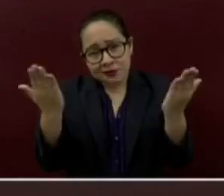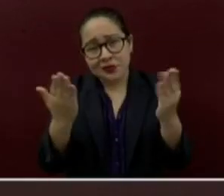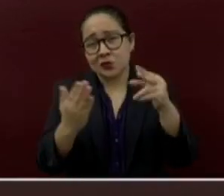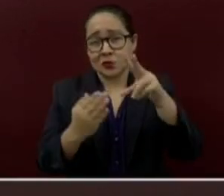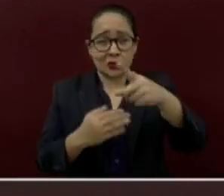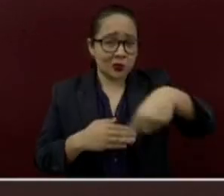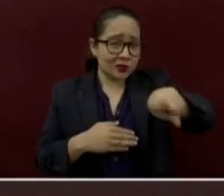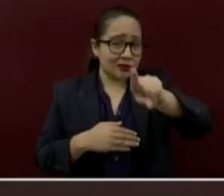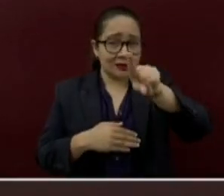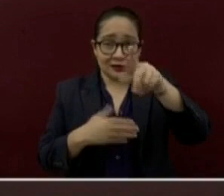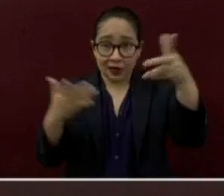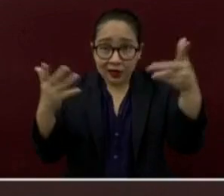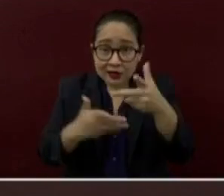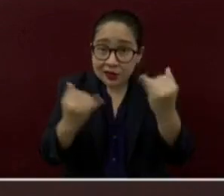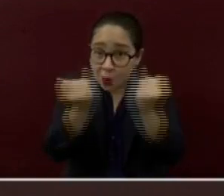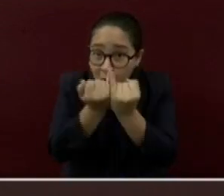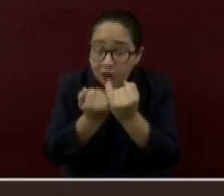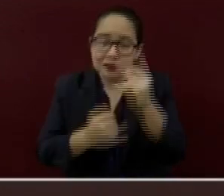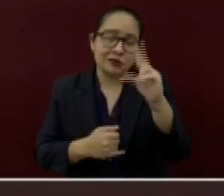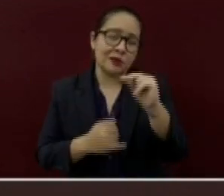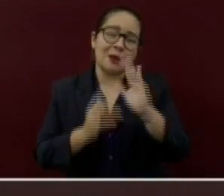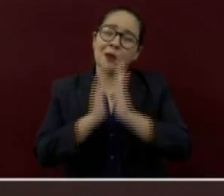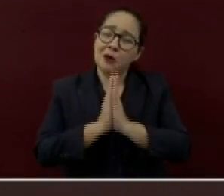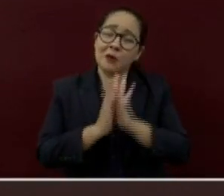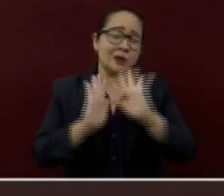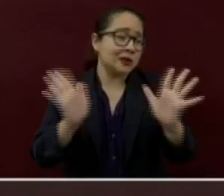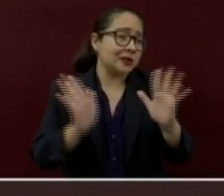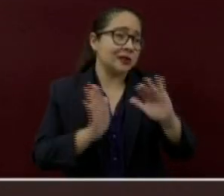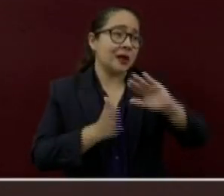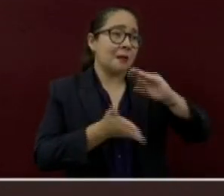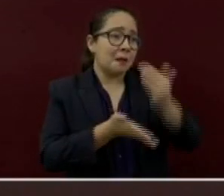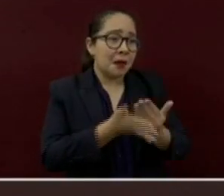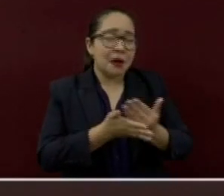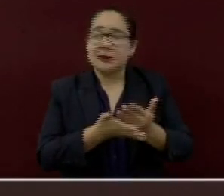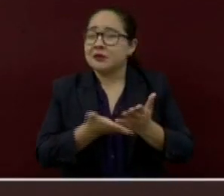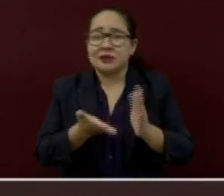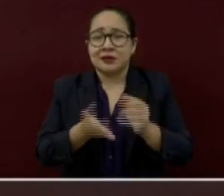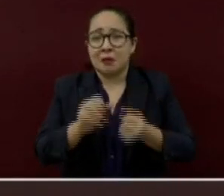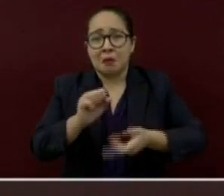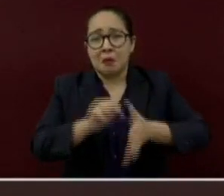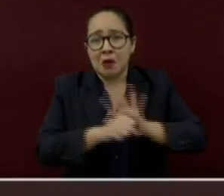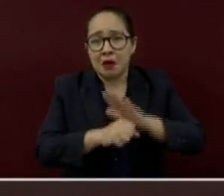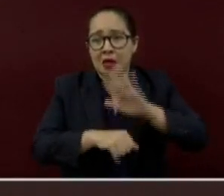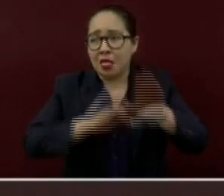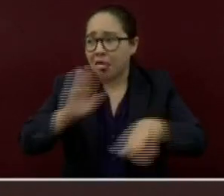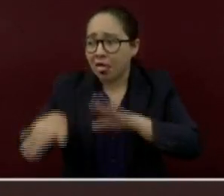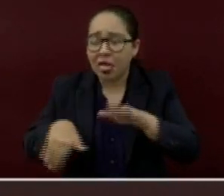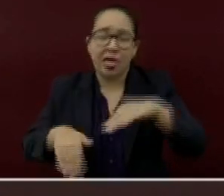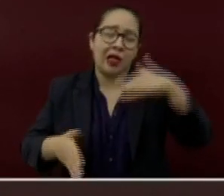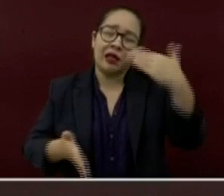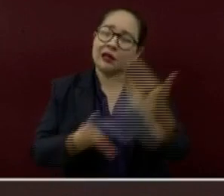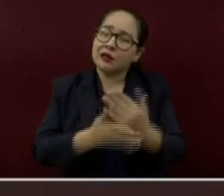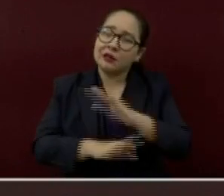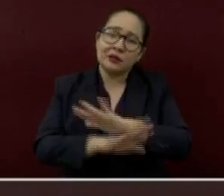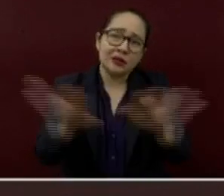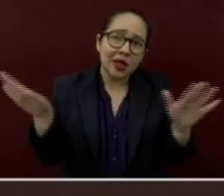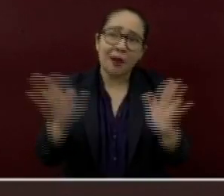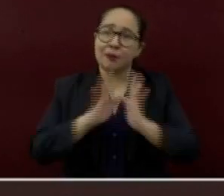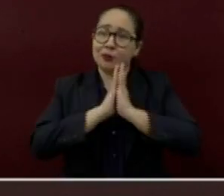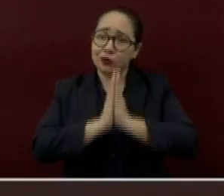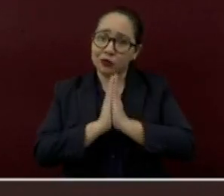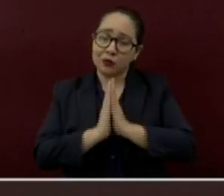con sus familiares ya no más tragedias con kobe 19 no permitan que se contagien por favor